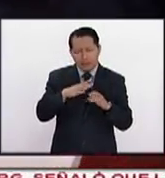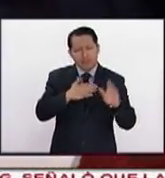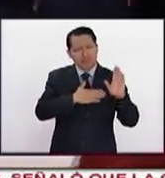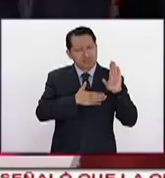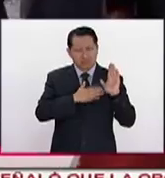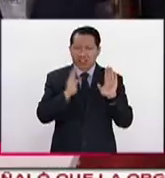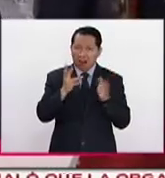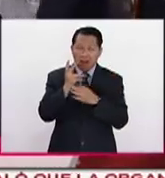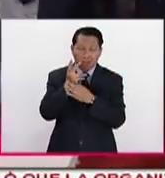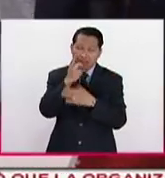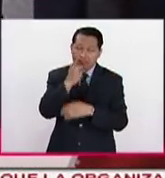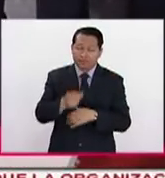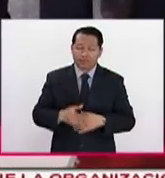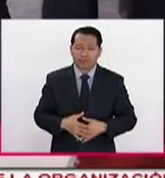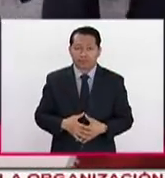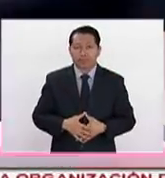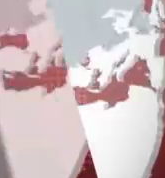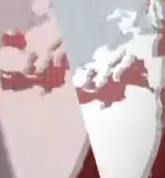palabra.